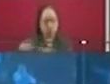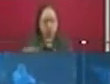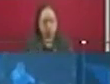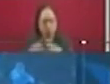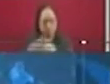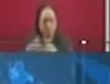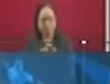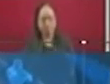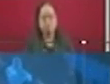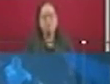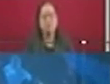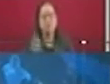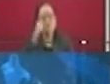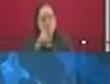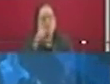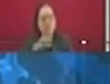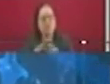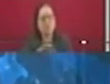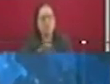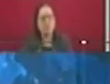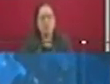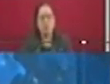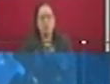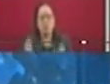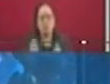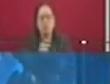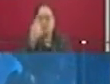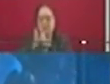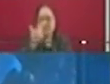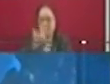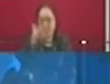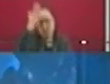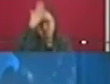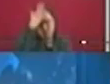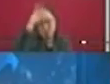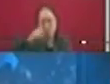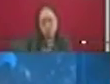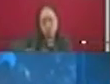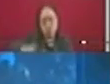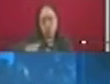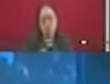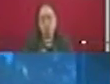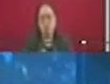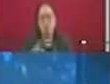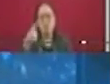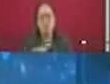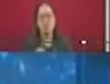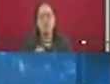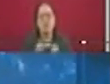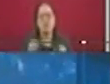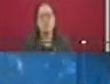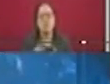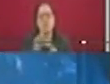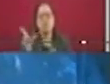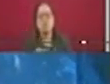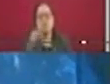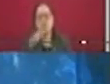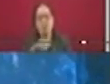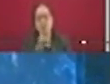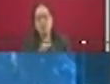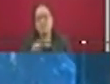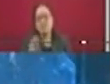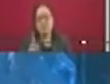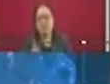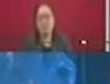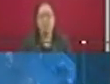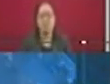escuche como pretexto. No, no es pretexto. Así es, porque todos tenemos que tomar nuestra propia